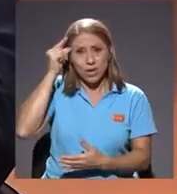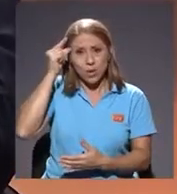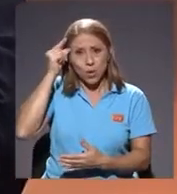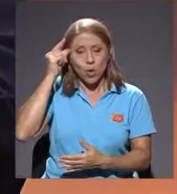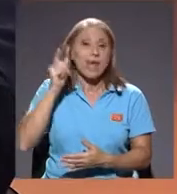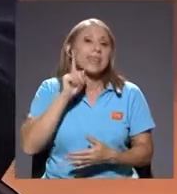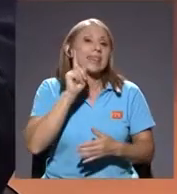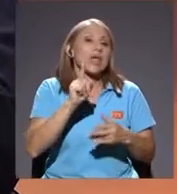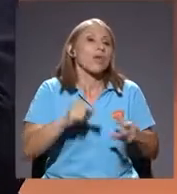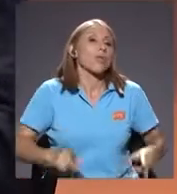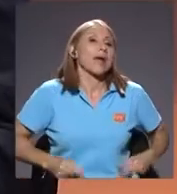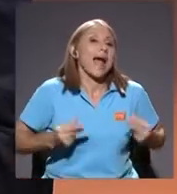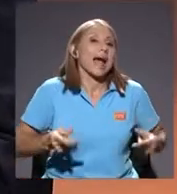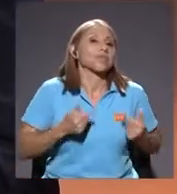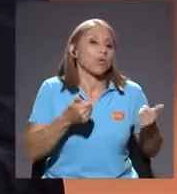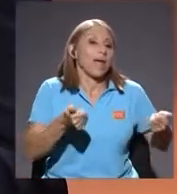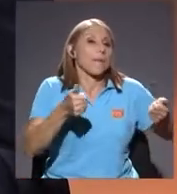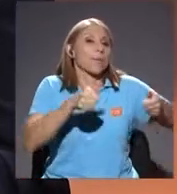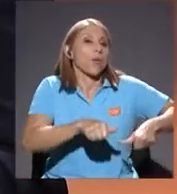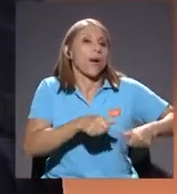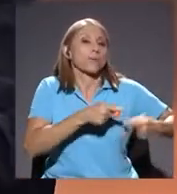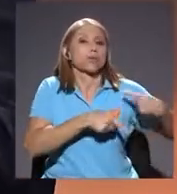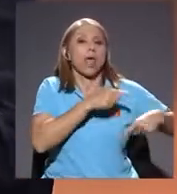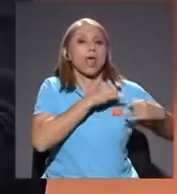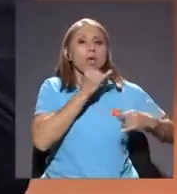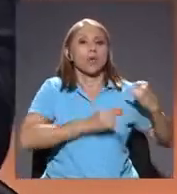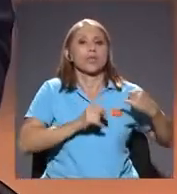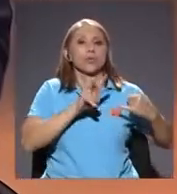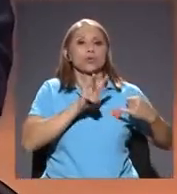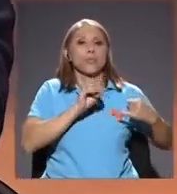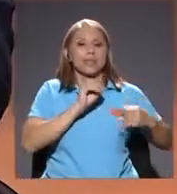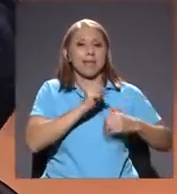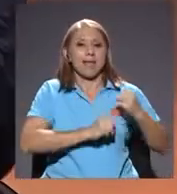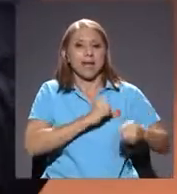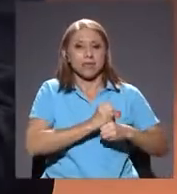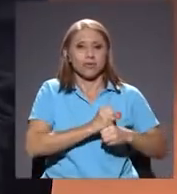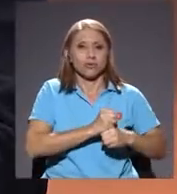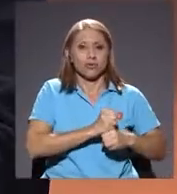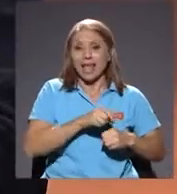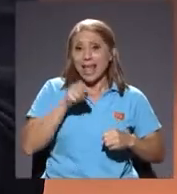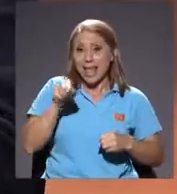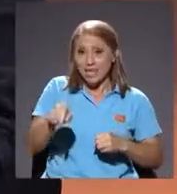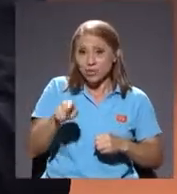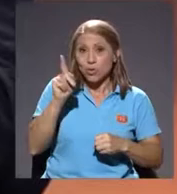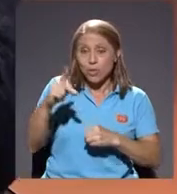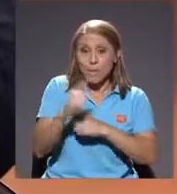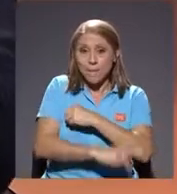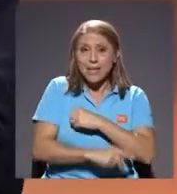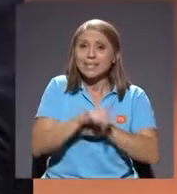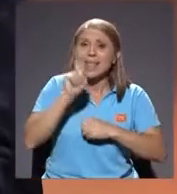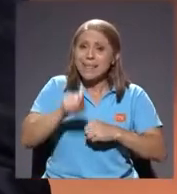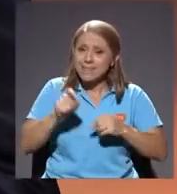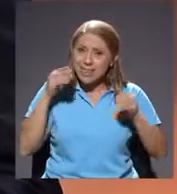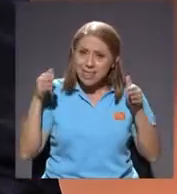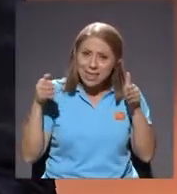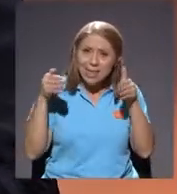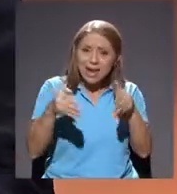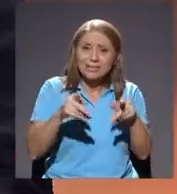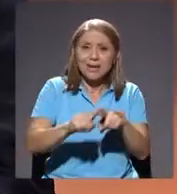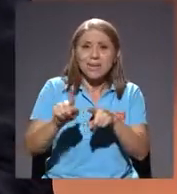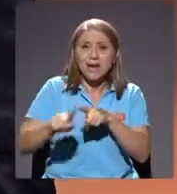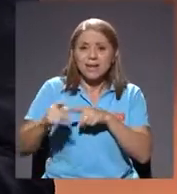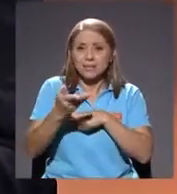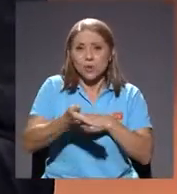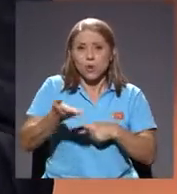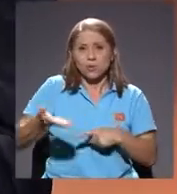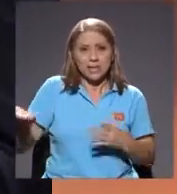digamos en los últimos 20 o 30 años esa visión de un estado que tiene que dedicarse a varias cosas hicimos digamos